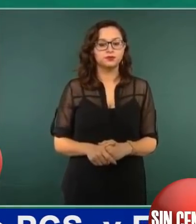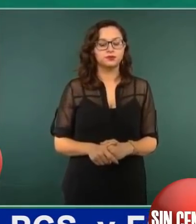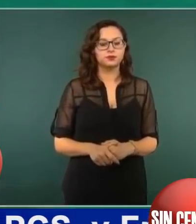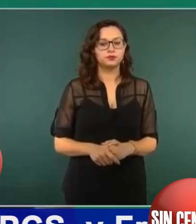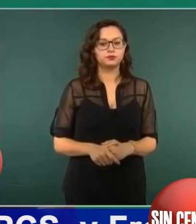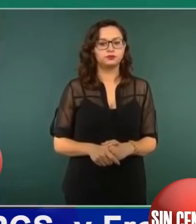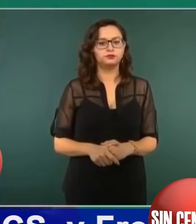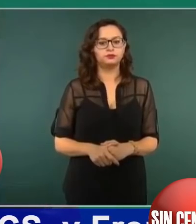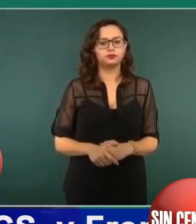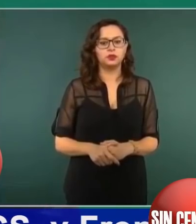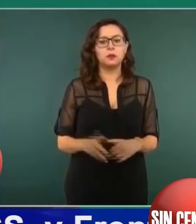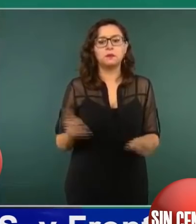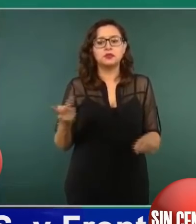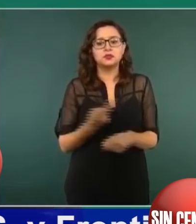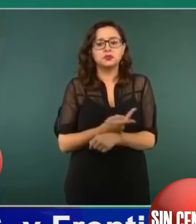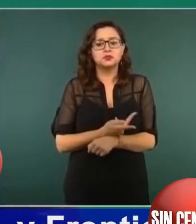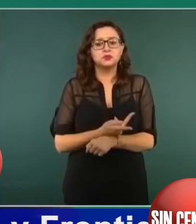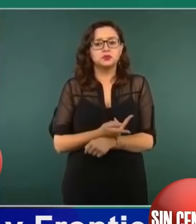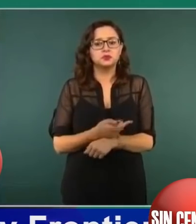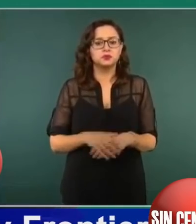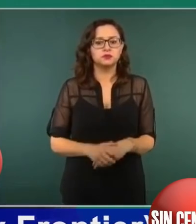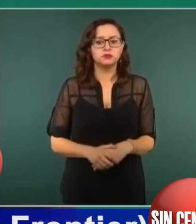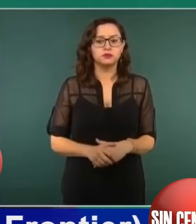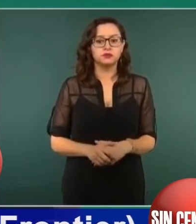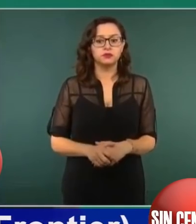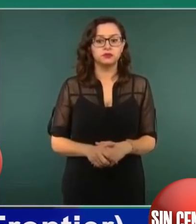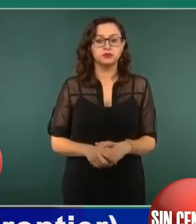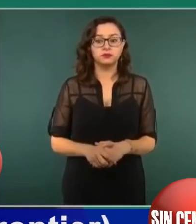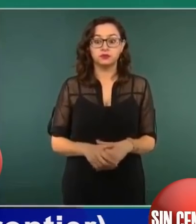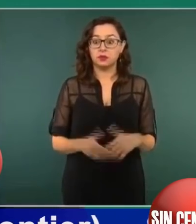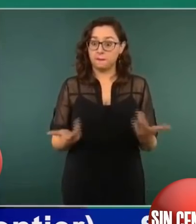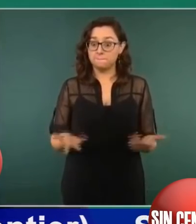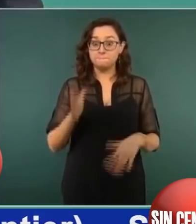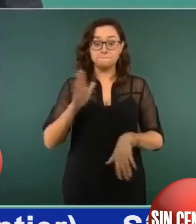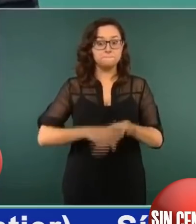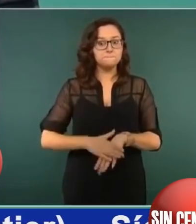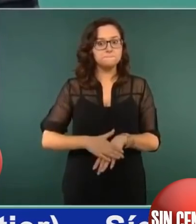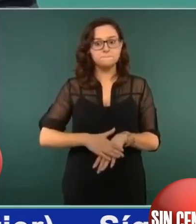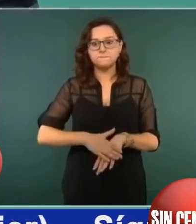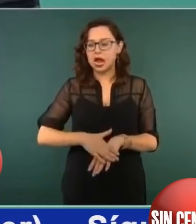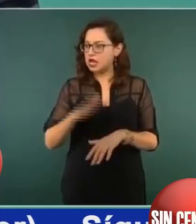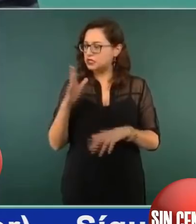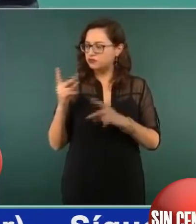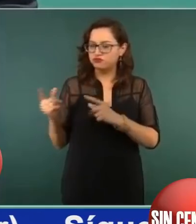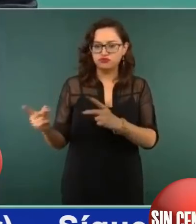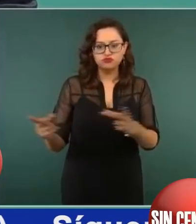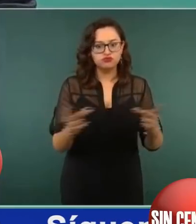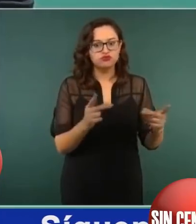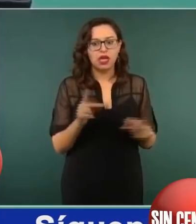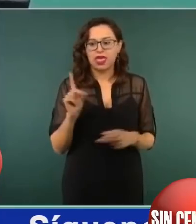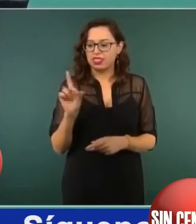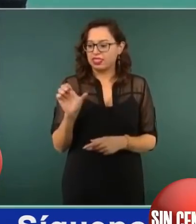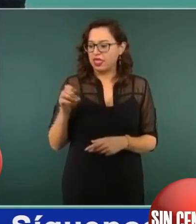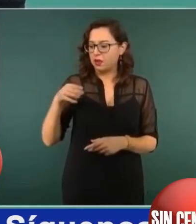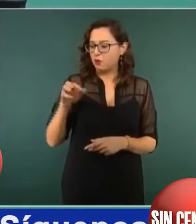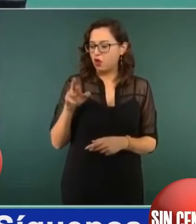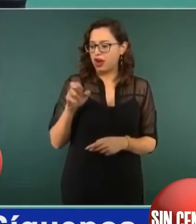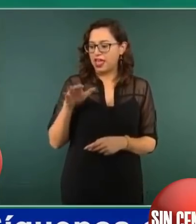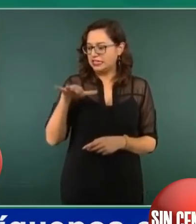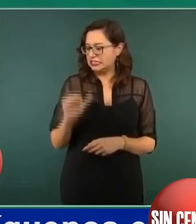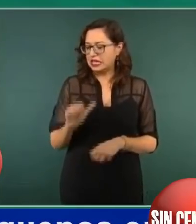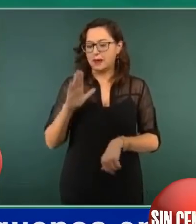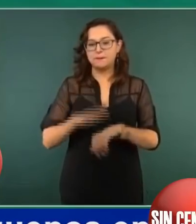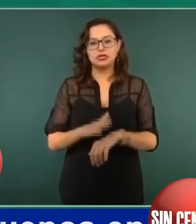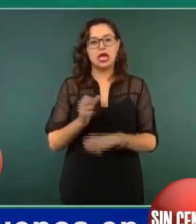En ese tiempo es cuando ha habido más democracia. Pues estamos hablando